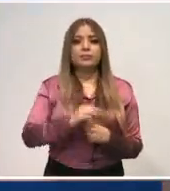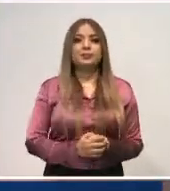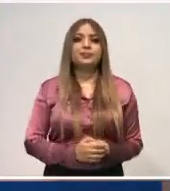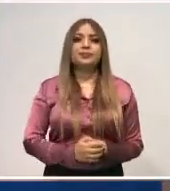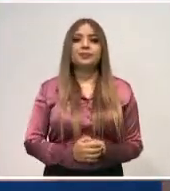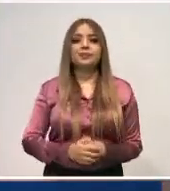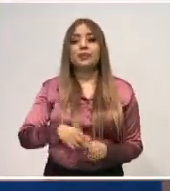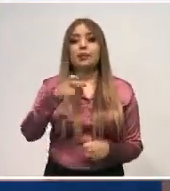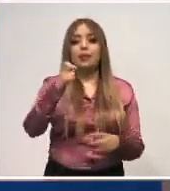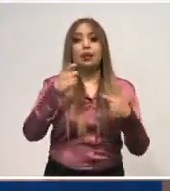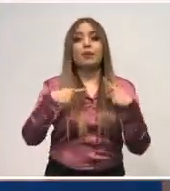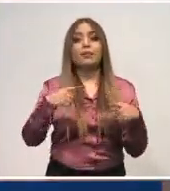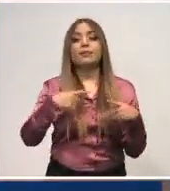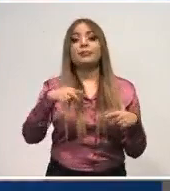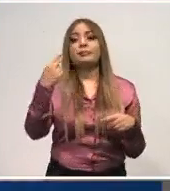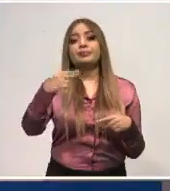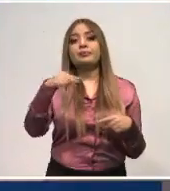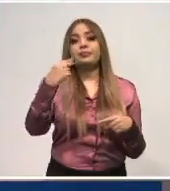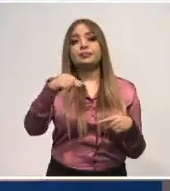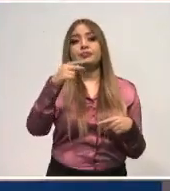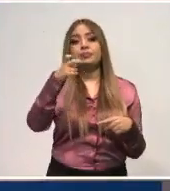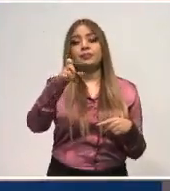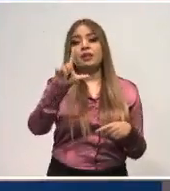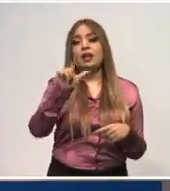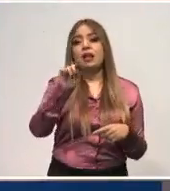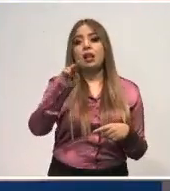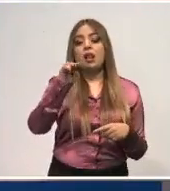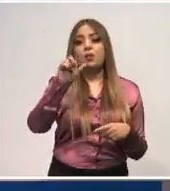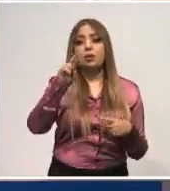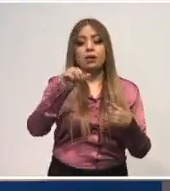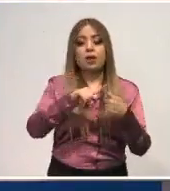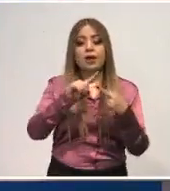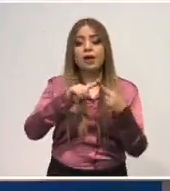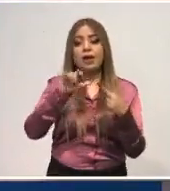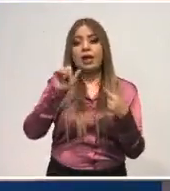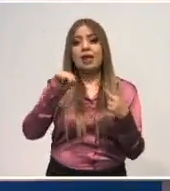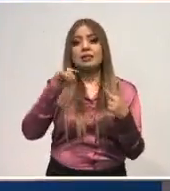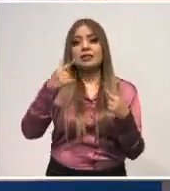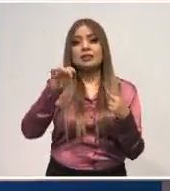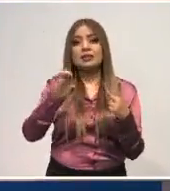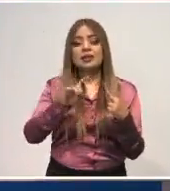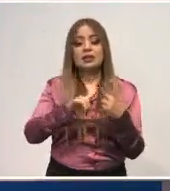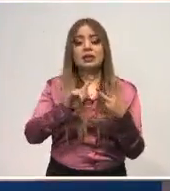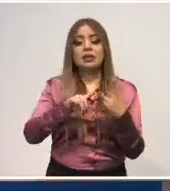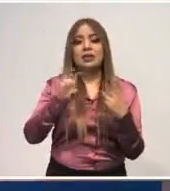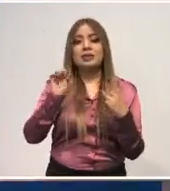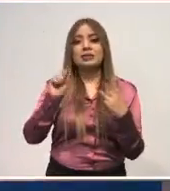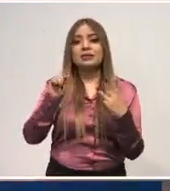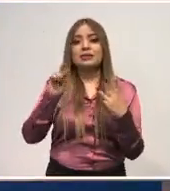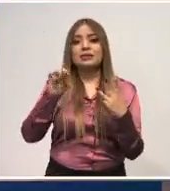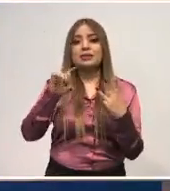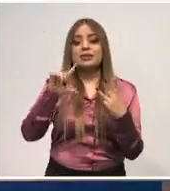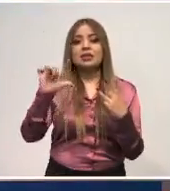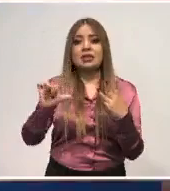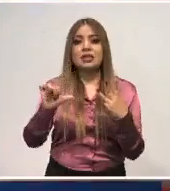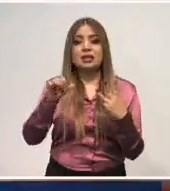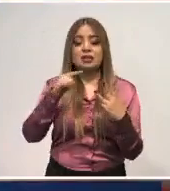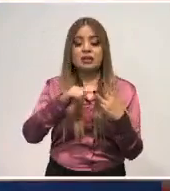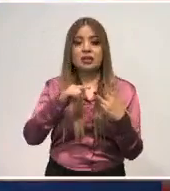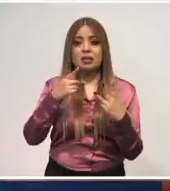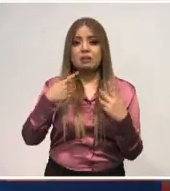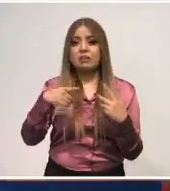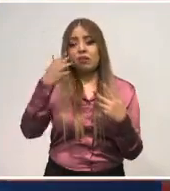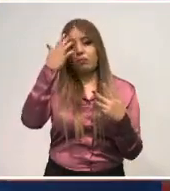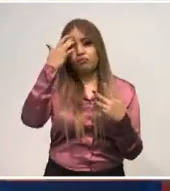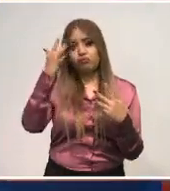estas personas fueron identificadas como Laura, Angie y también Estrella, quien de esta persona se desconoce de su